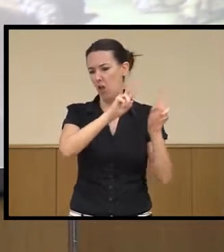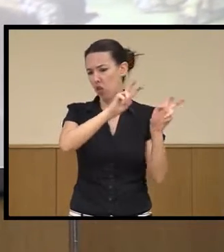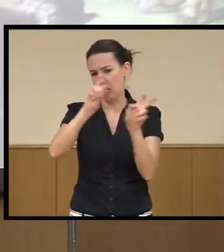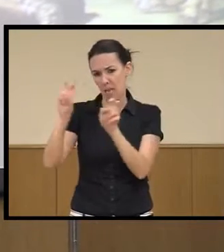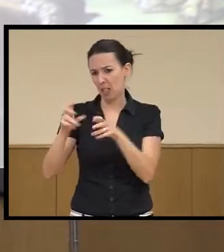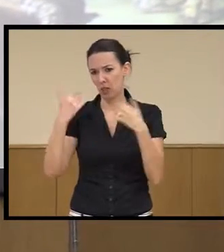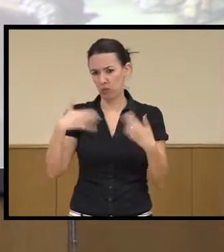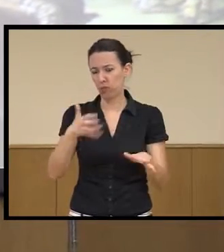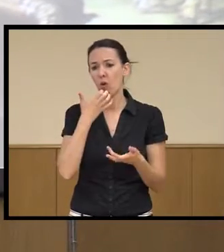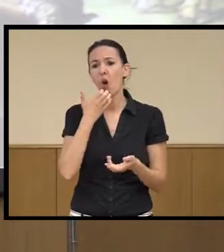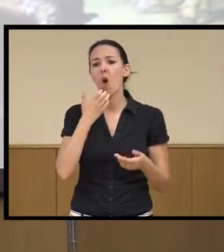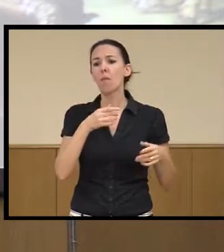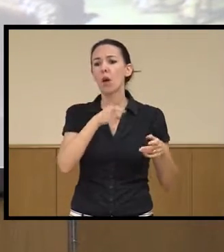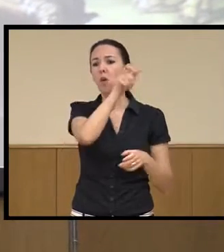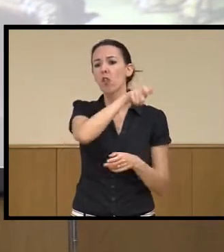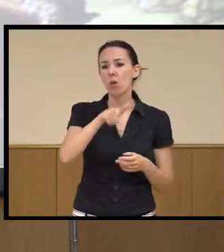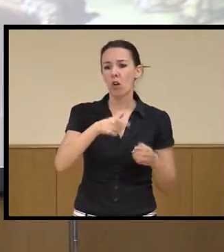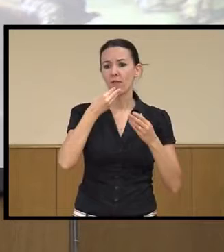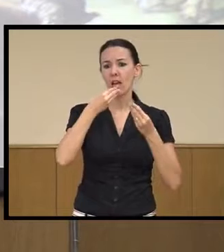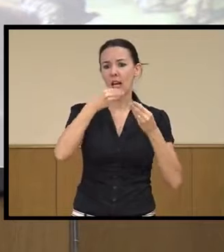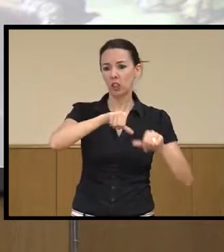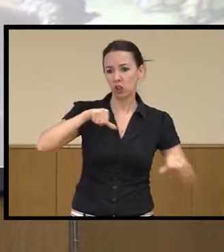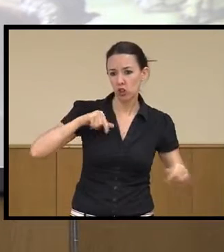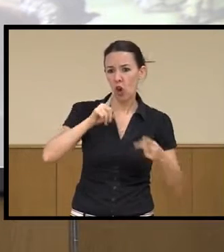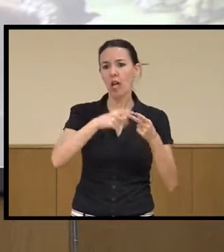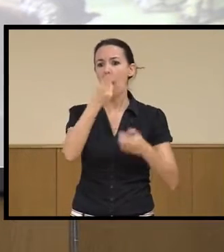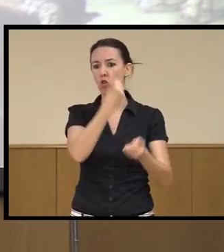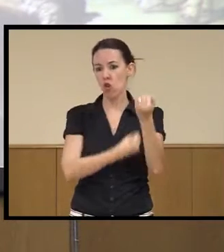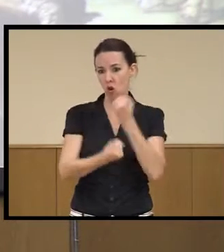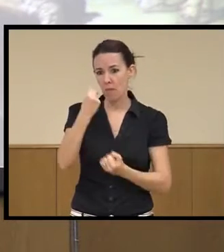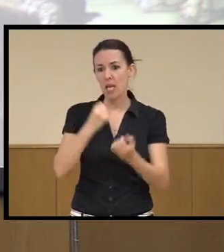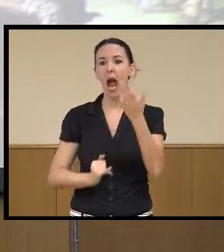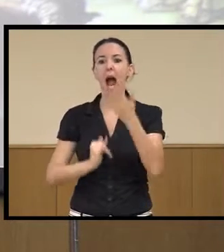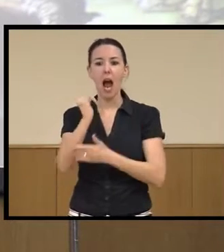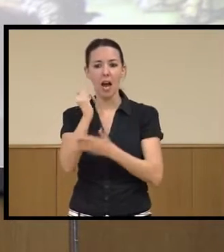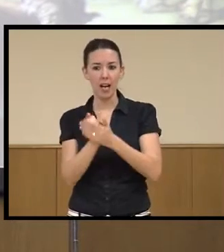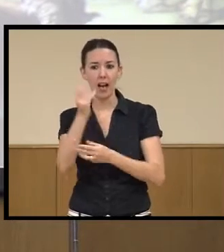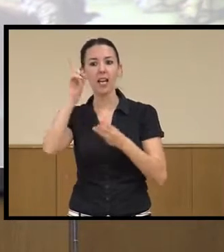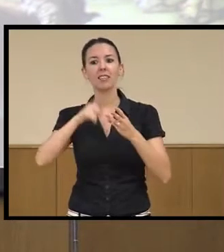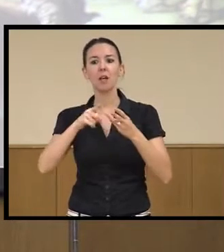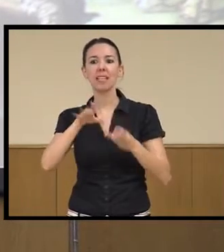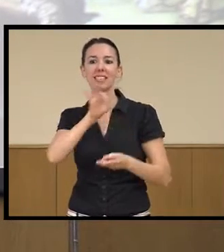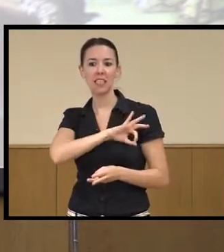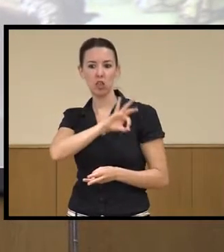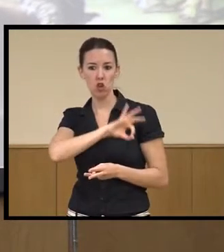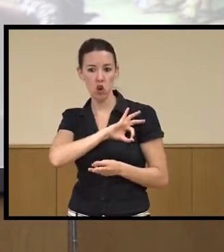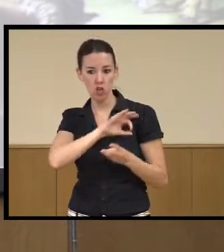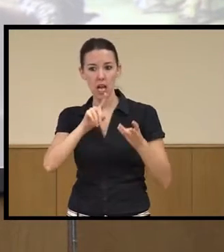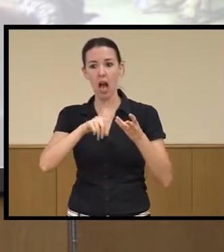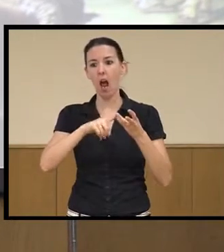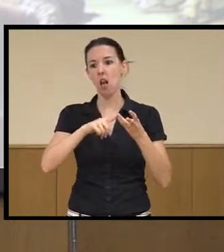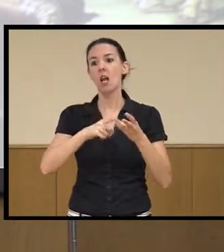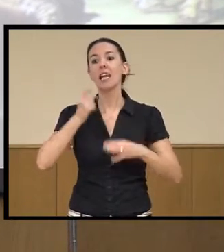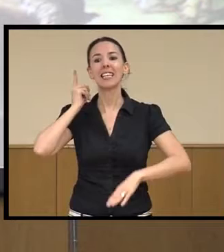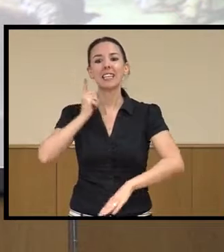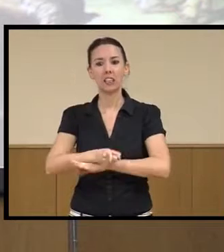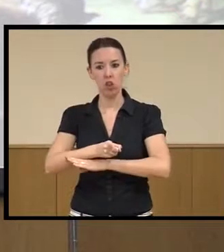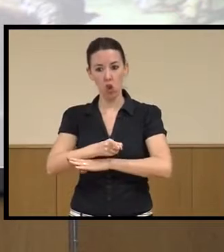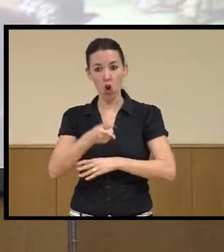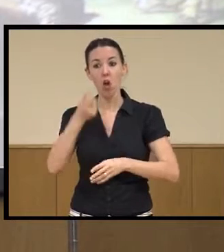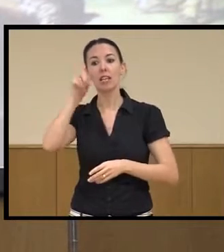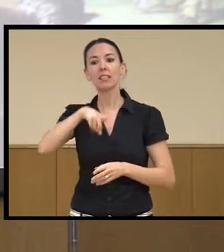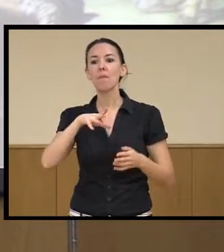en demografía histórica, economía, producción agraria, también ha tratado temas de régimen señorial, conversos e inquisición, pero además,